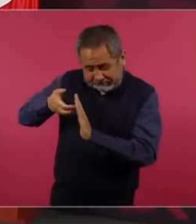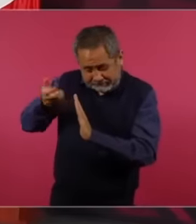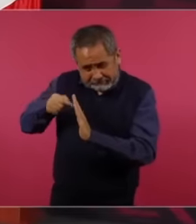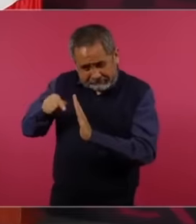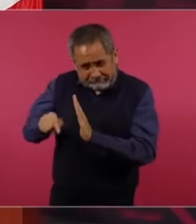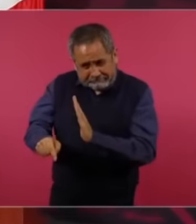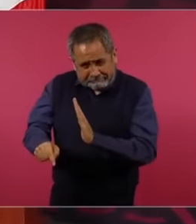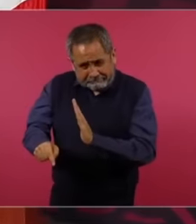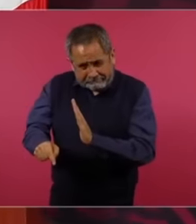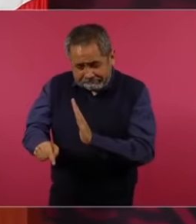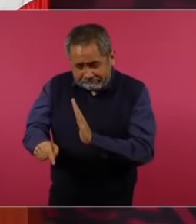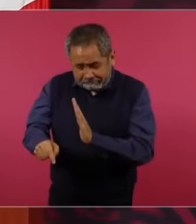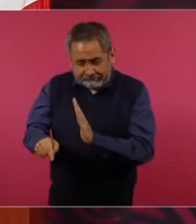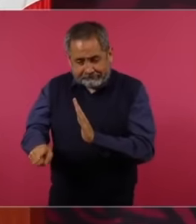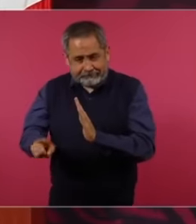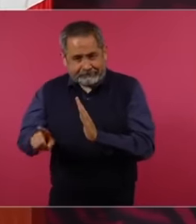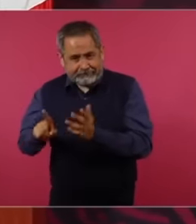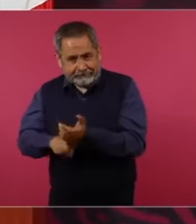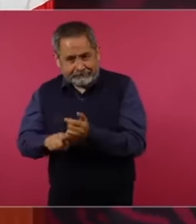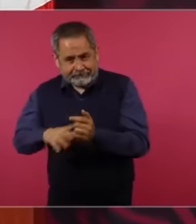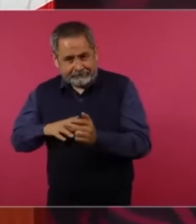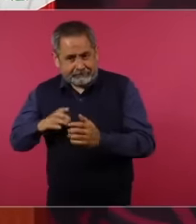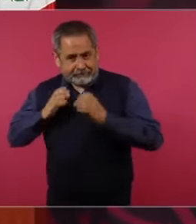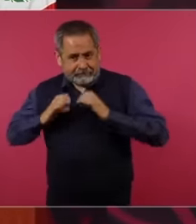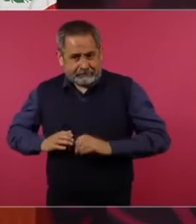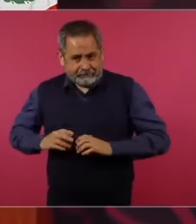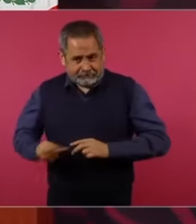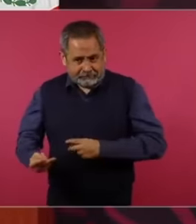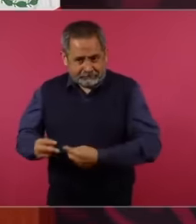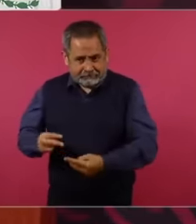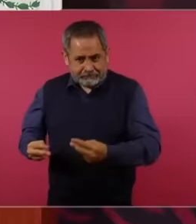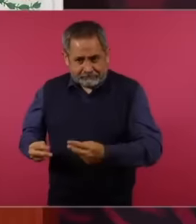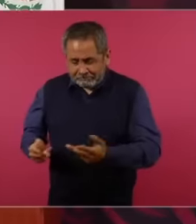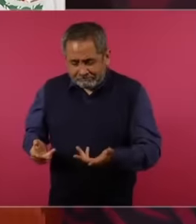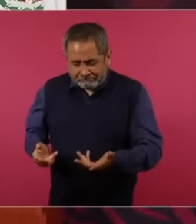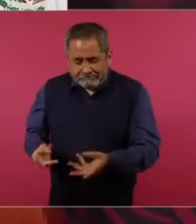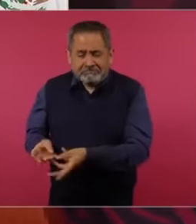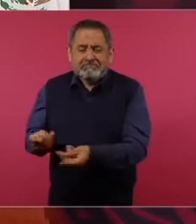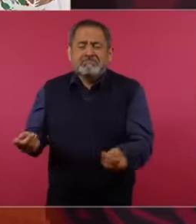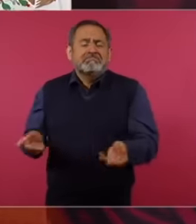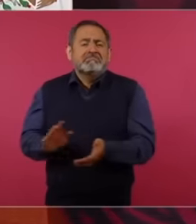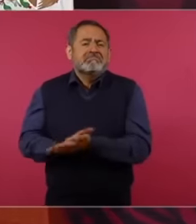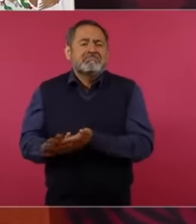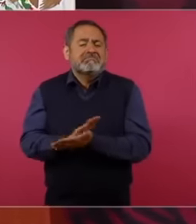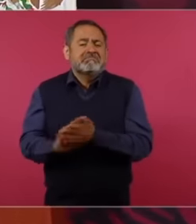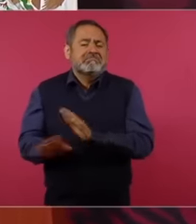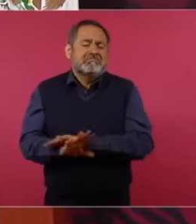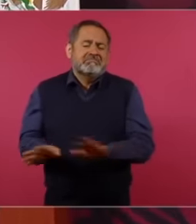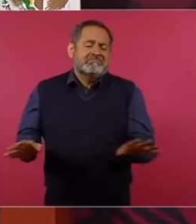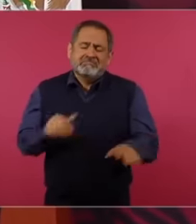abajo donde estaban los mineros no se iba a encontrar nada.